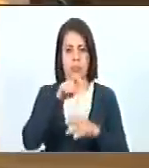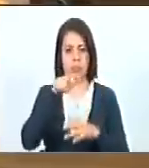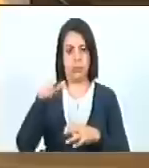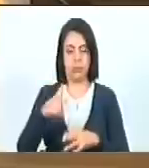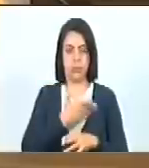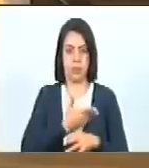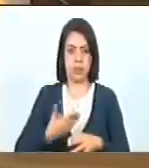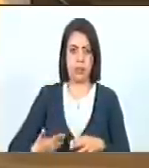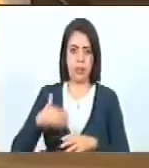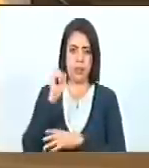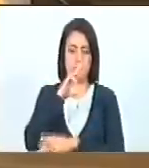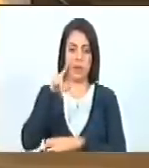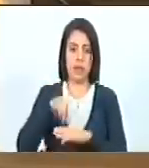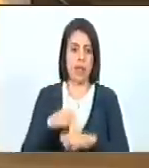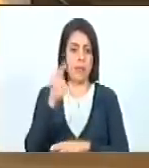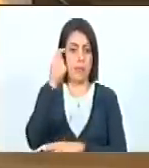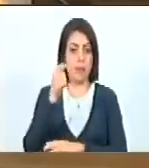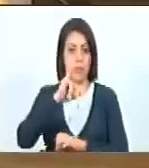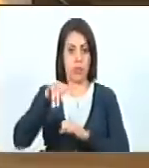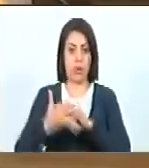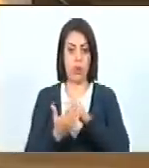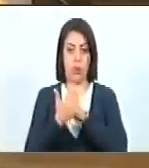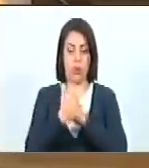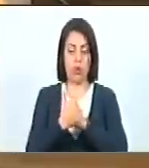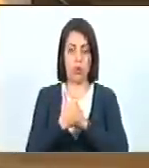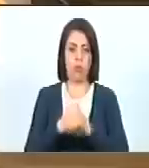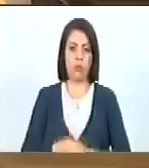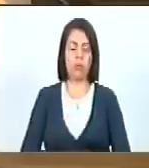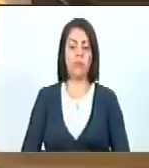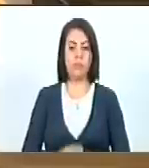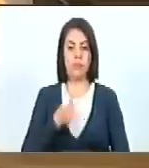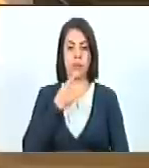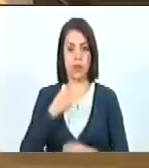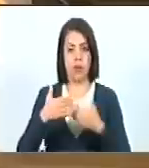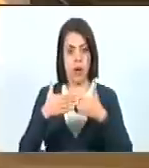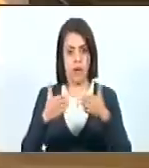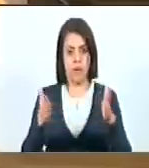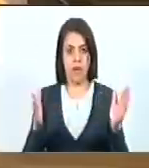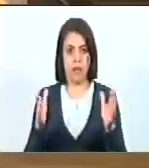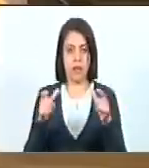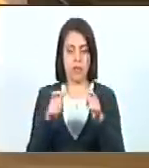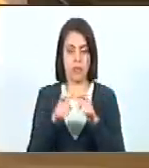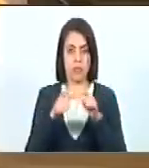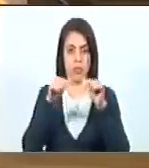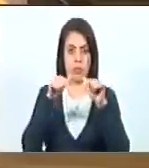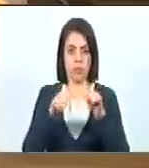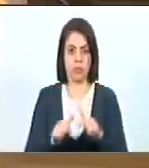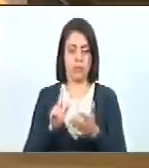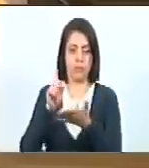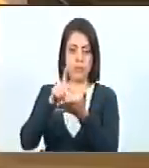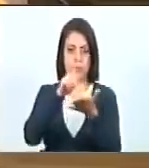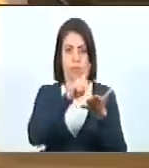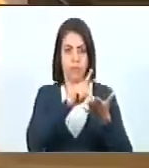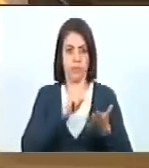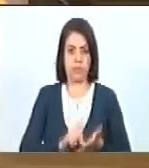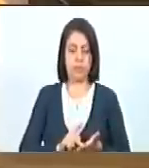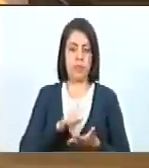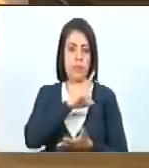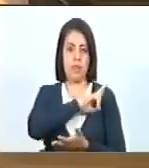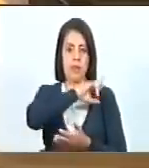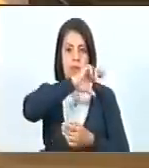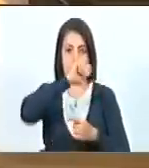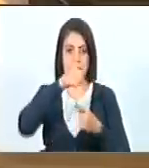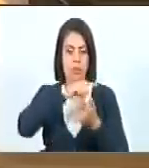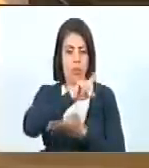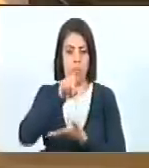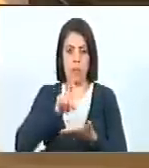presidente de la Asamblea Nacional, diputado Jorge Rodríguez Gómez, declaró abierta la sesión ordinaria con la asistencia de la Junta Directiva